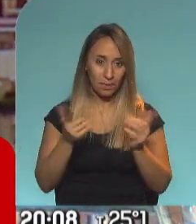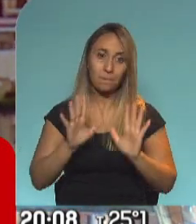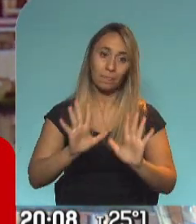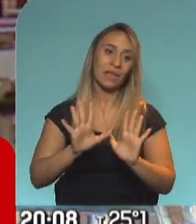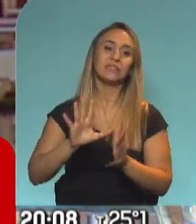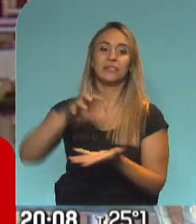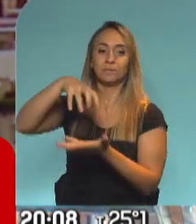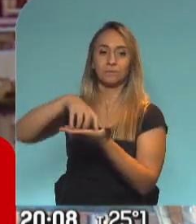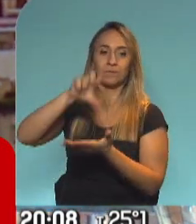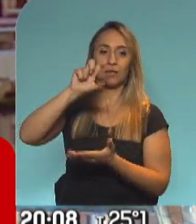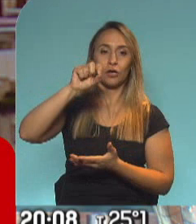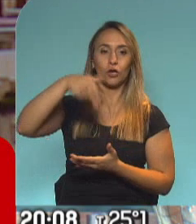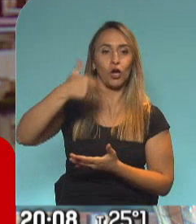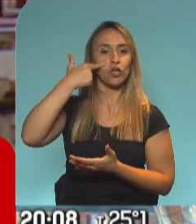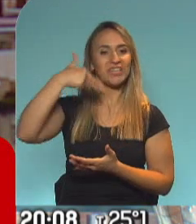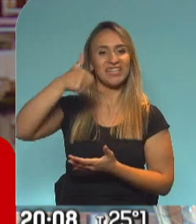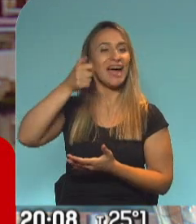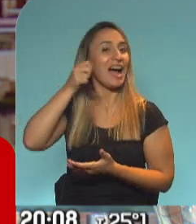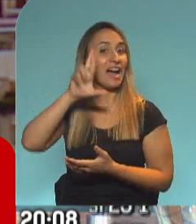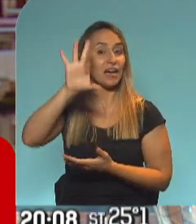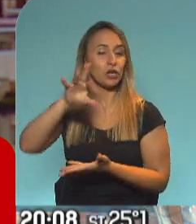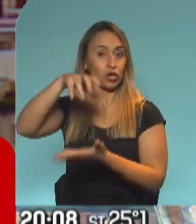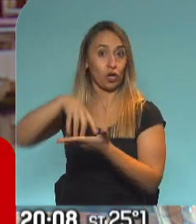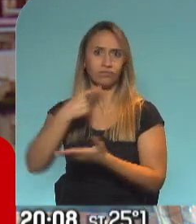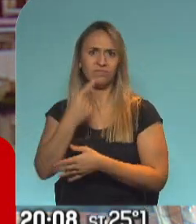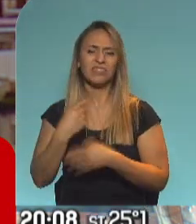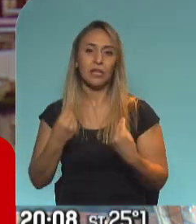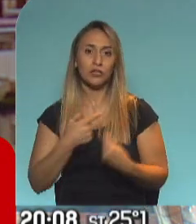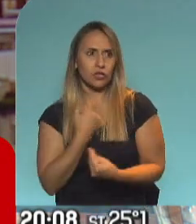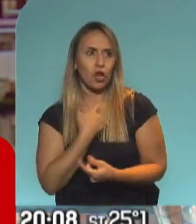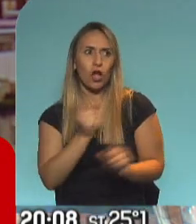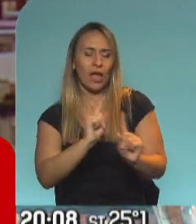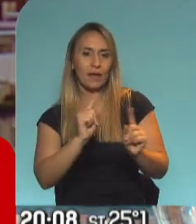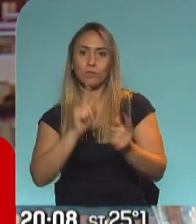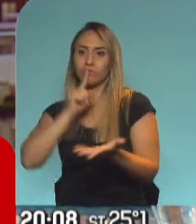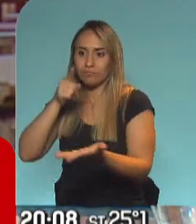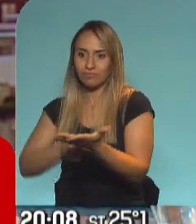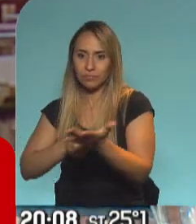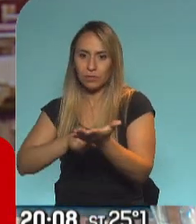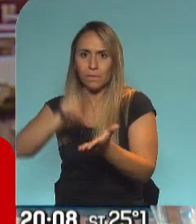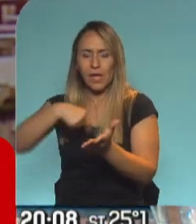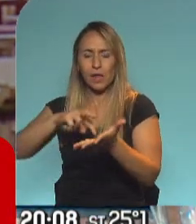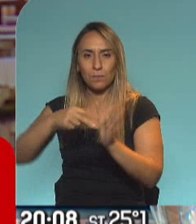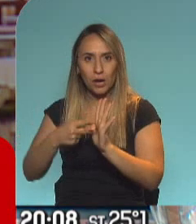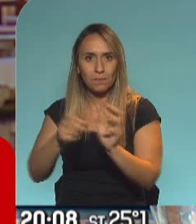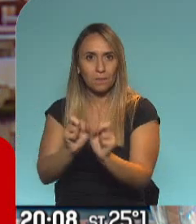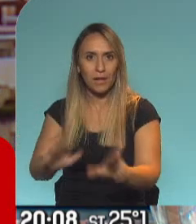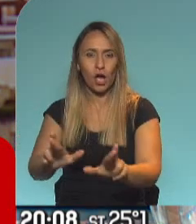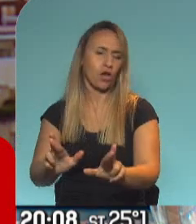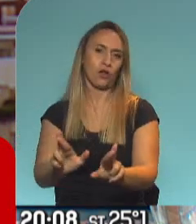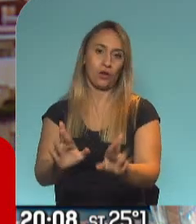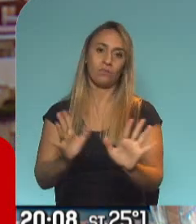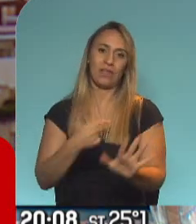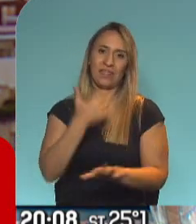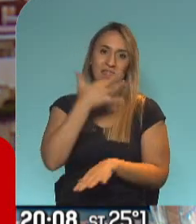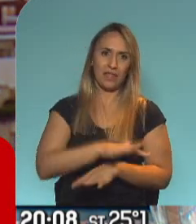explica es no queremos un paro que pueda complicar a parte del país, más allá de reconocer ese conflicto, más allá de entender las